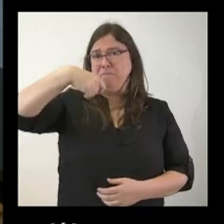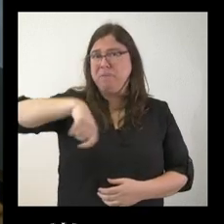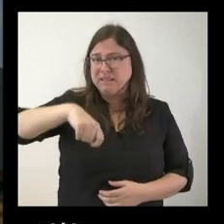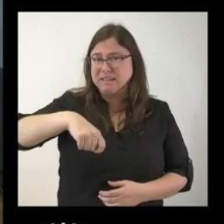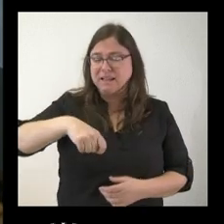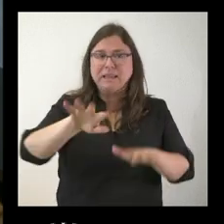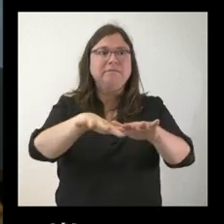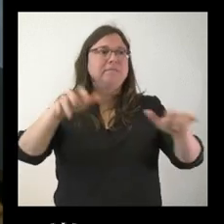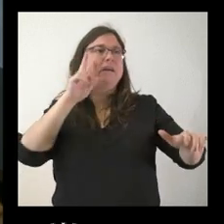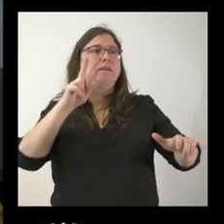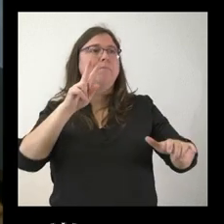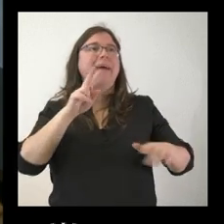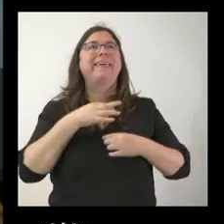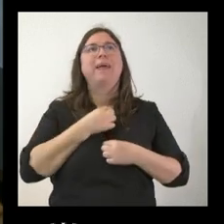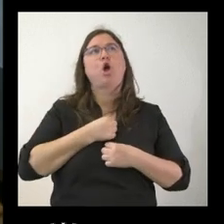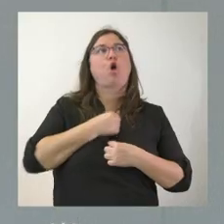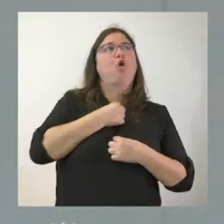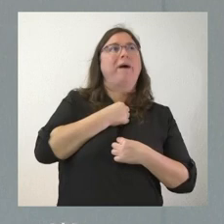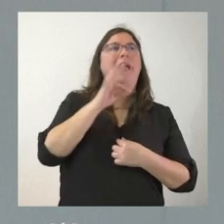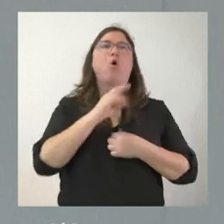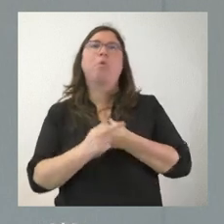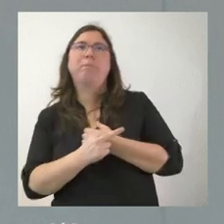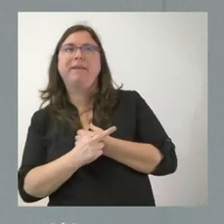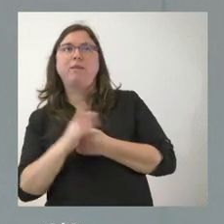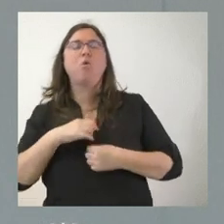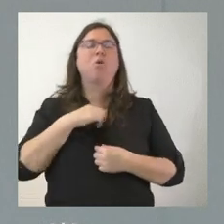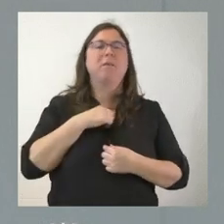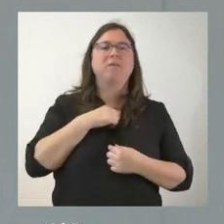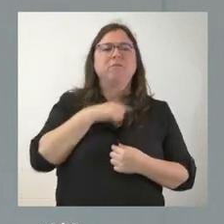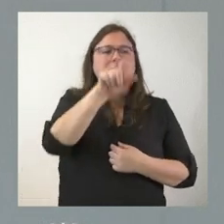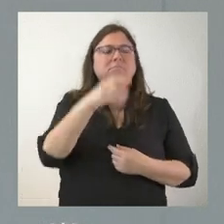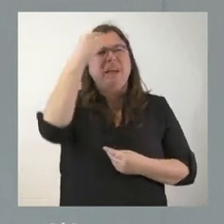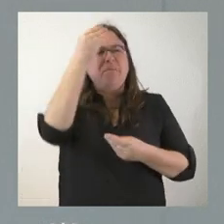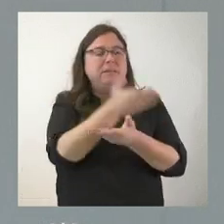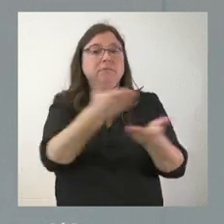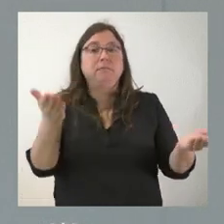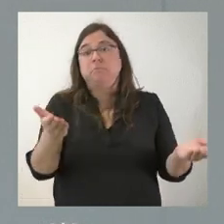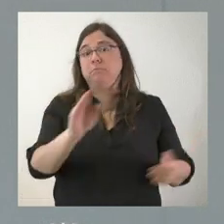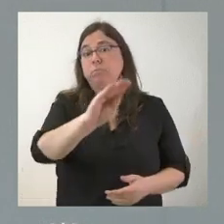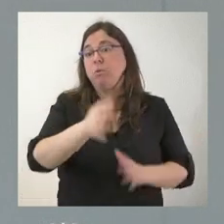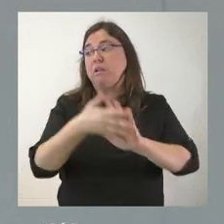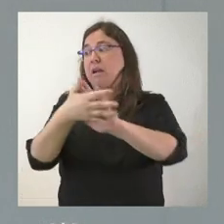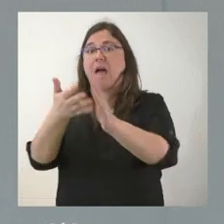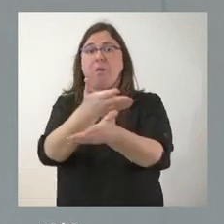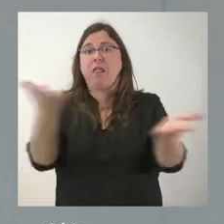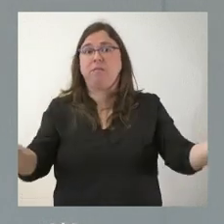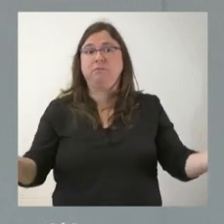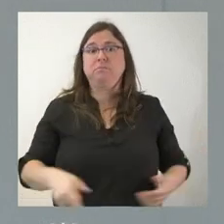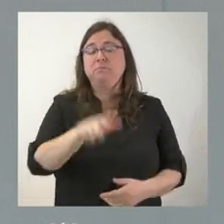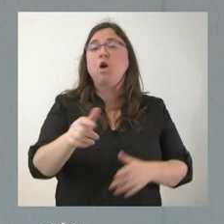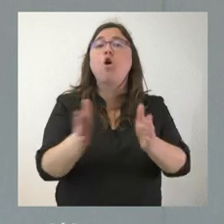una peineta o se ajusta la corbata bueno Eso Tienen que preguntar ustedes a los que hablan me hablaba su compañera